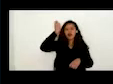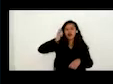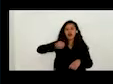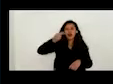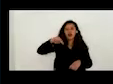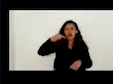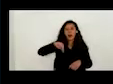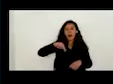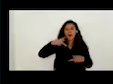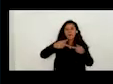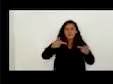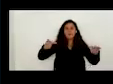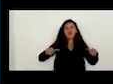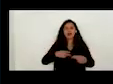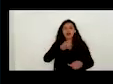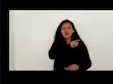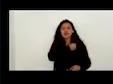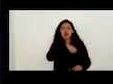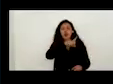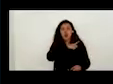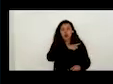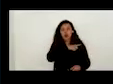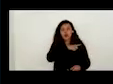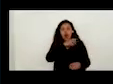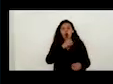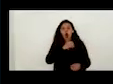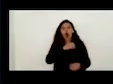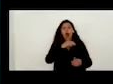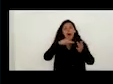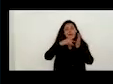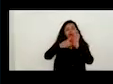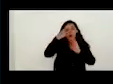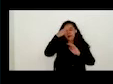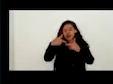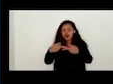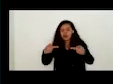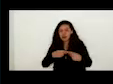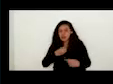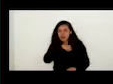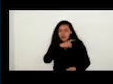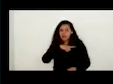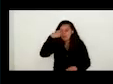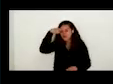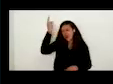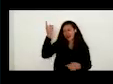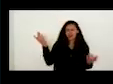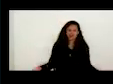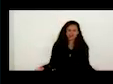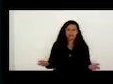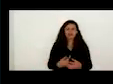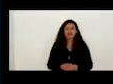plato saludable o el método del plato saludable, que es muy sencillo y el